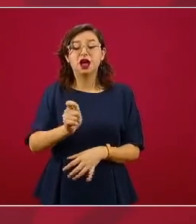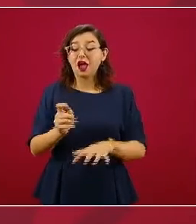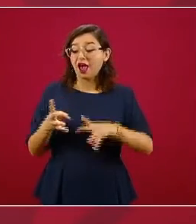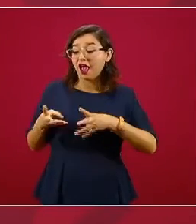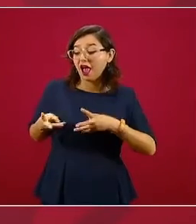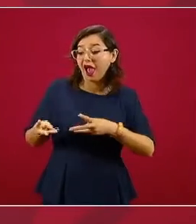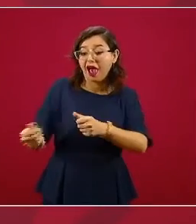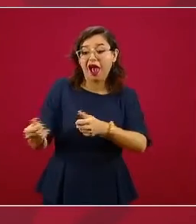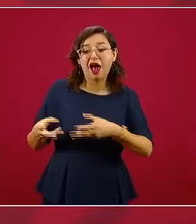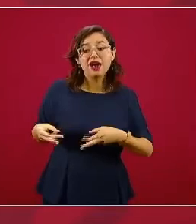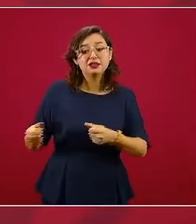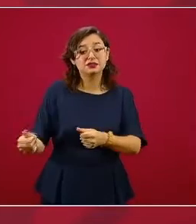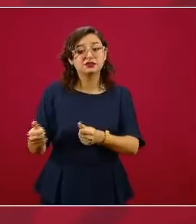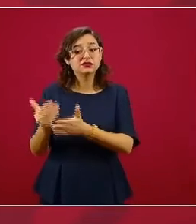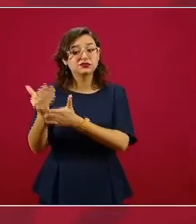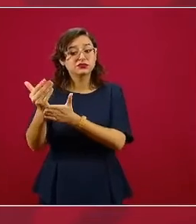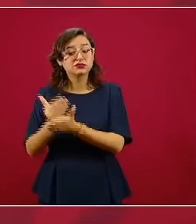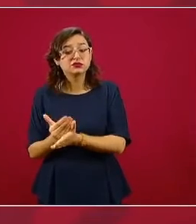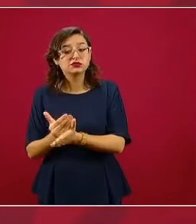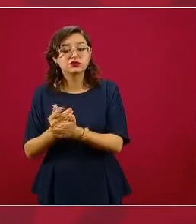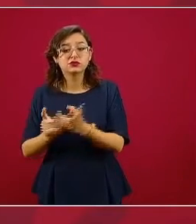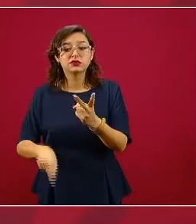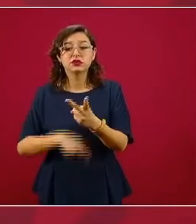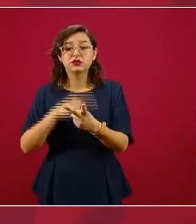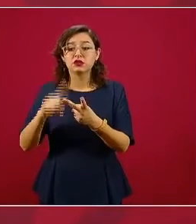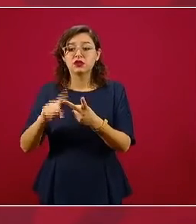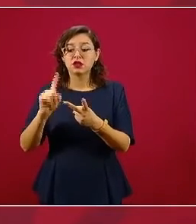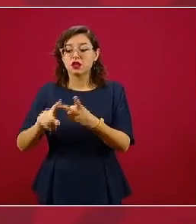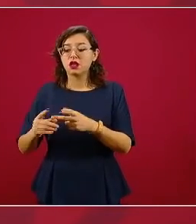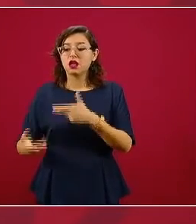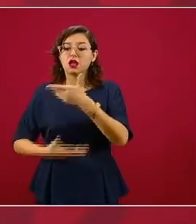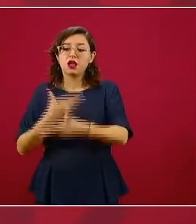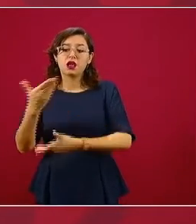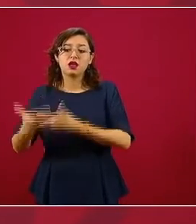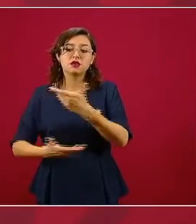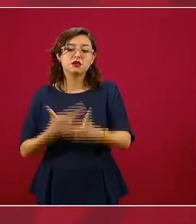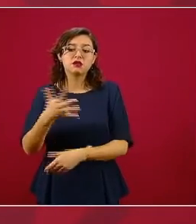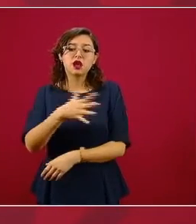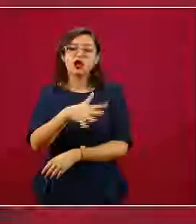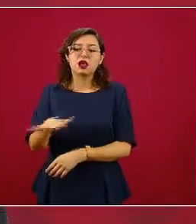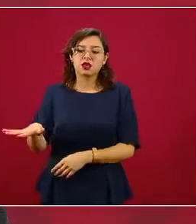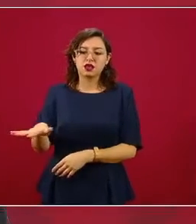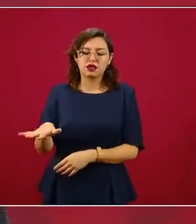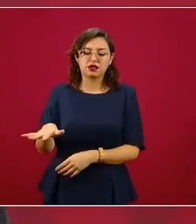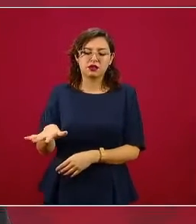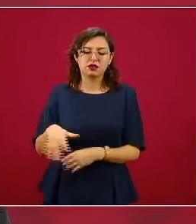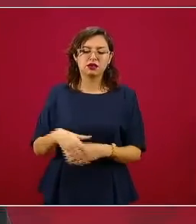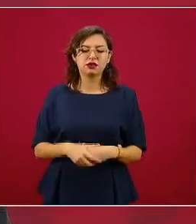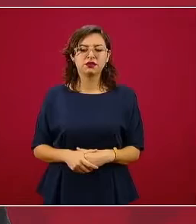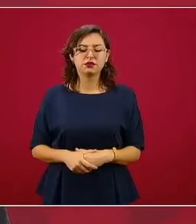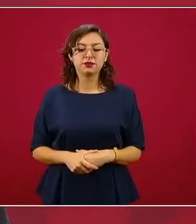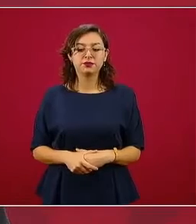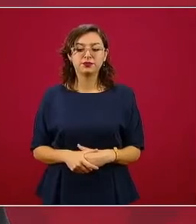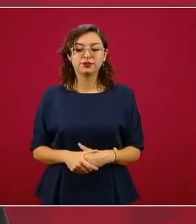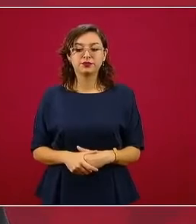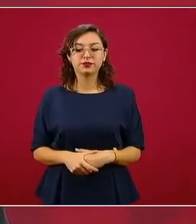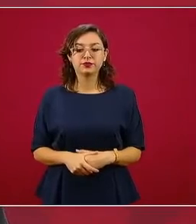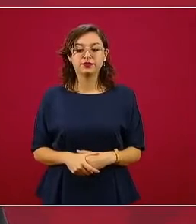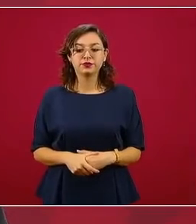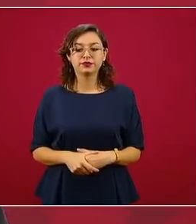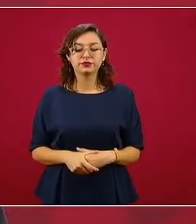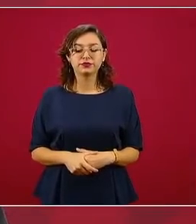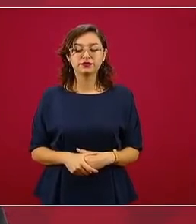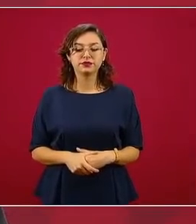y con lo que se llaman servicios generales. Y